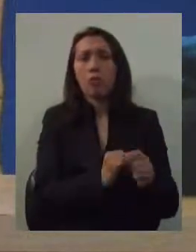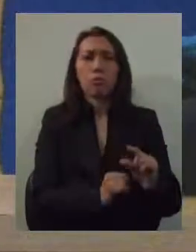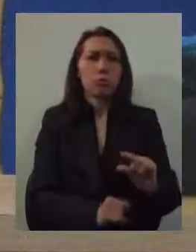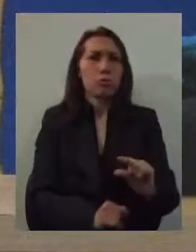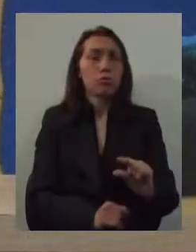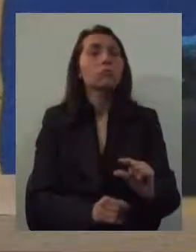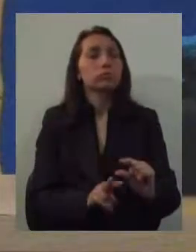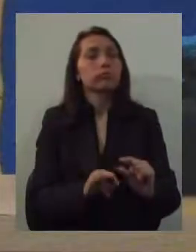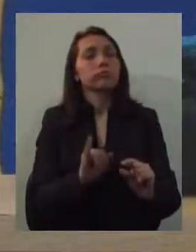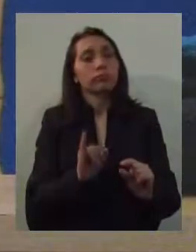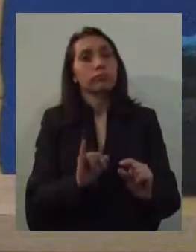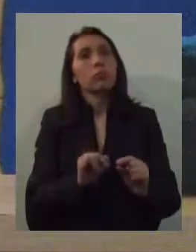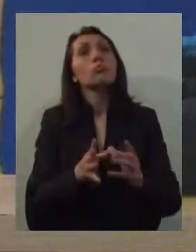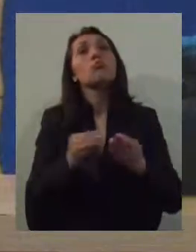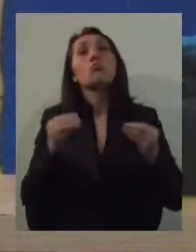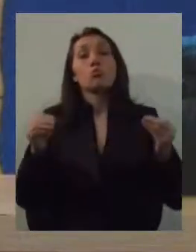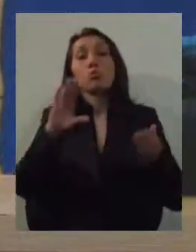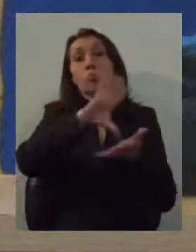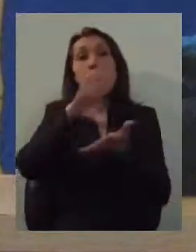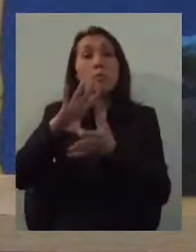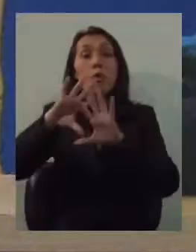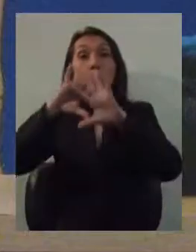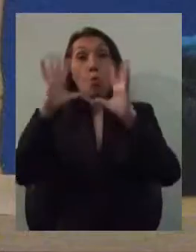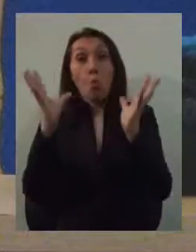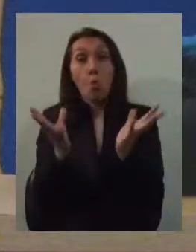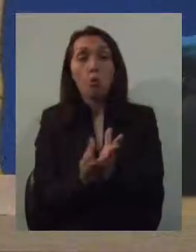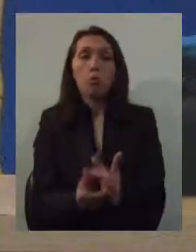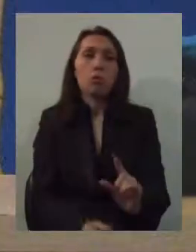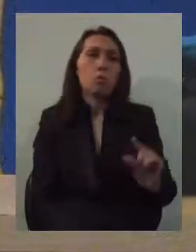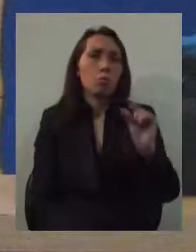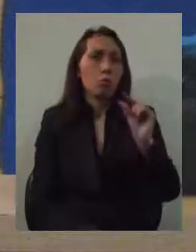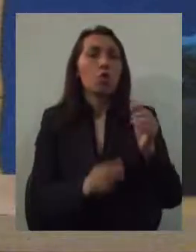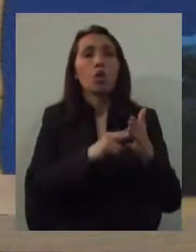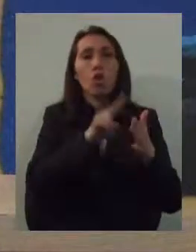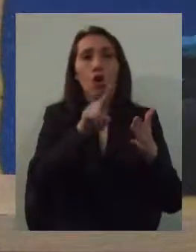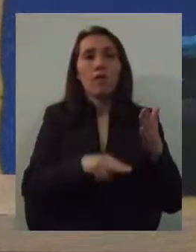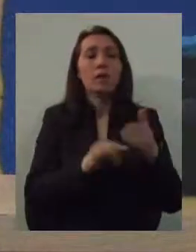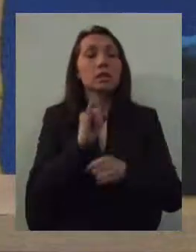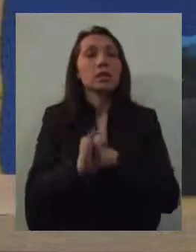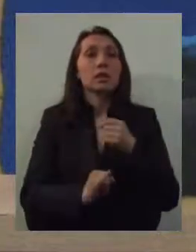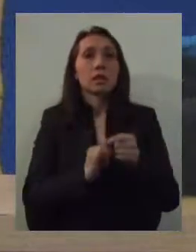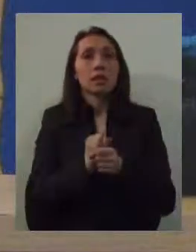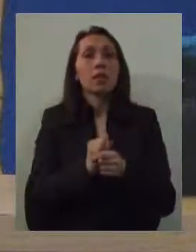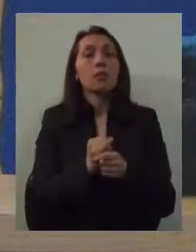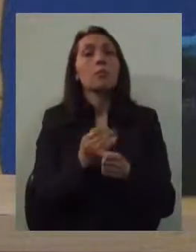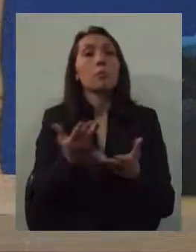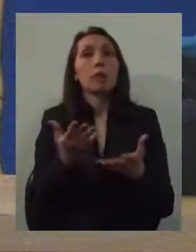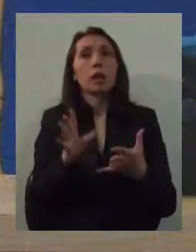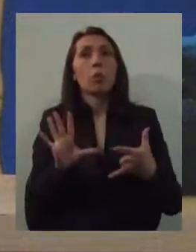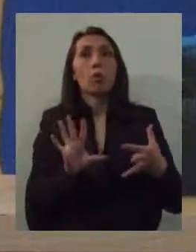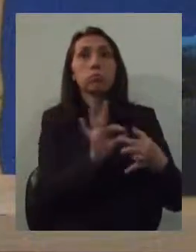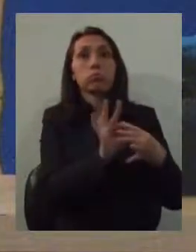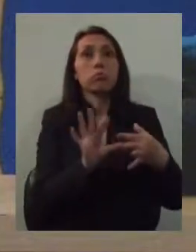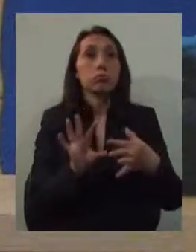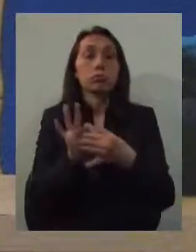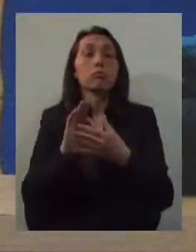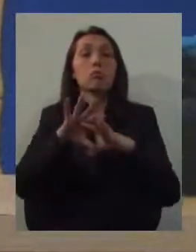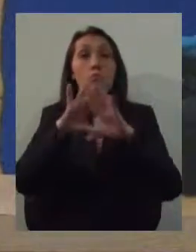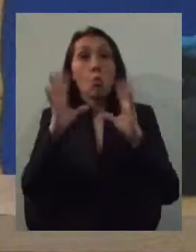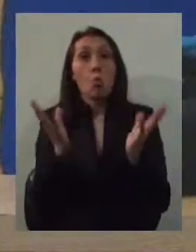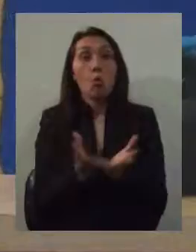pocas, efectivamente, hay muchos países en el mundo, hay pocas convenciones internacionales para que nos liguen con un montón de países del